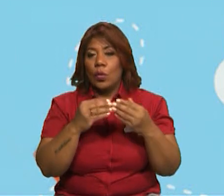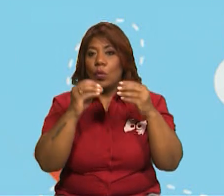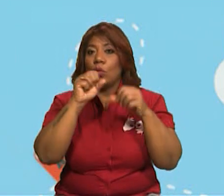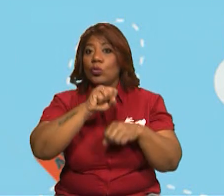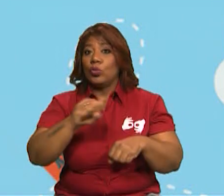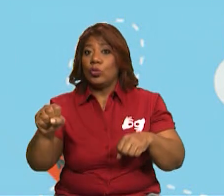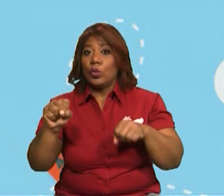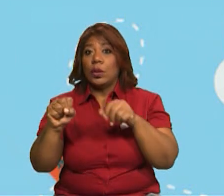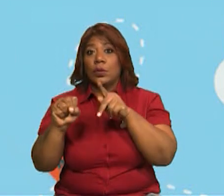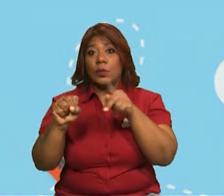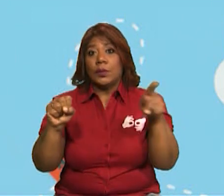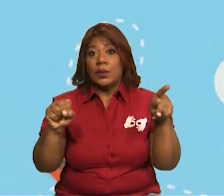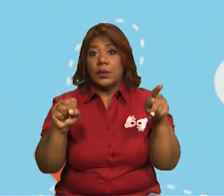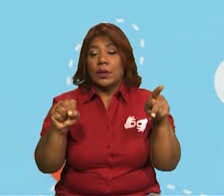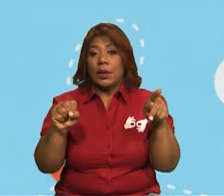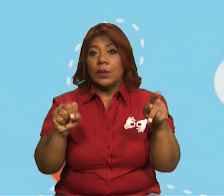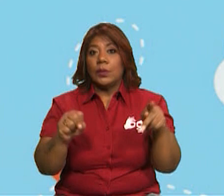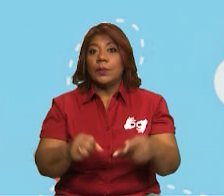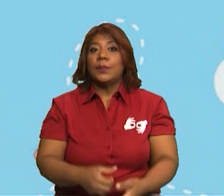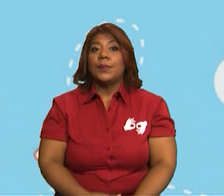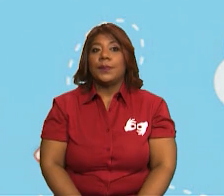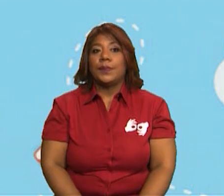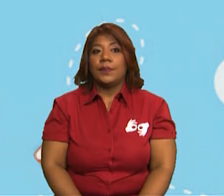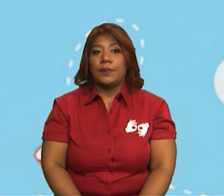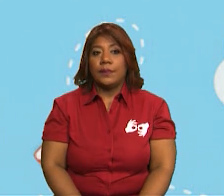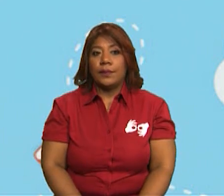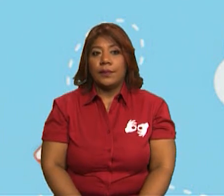sujeto y predicado.